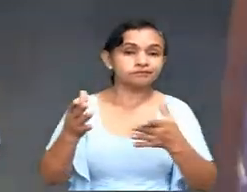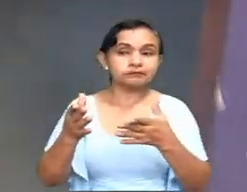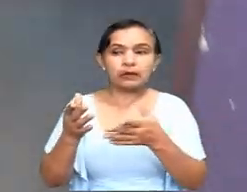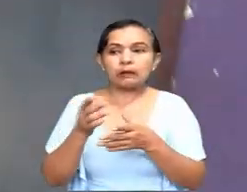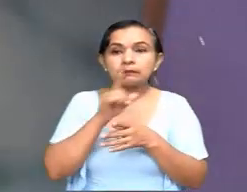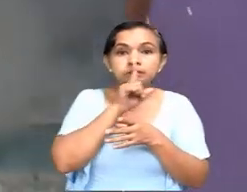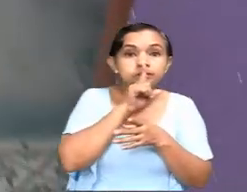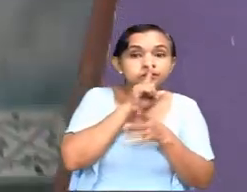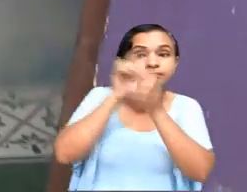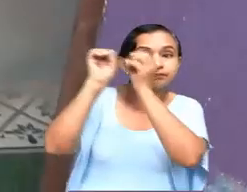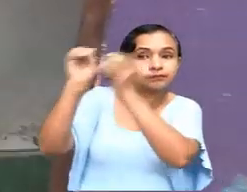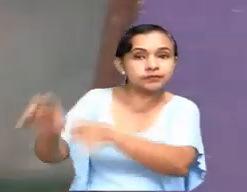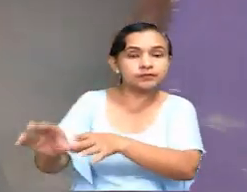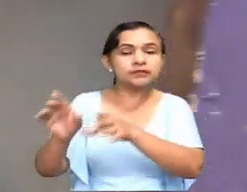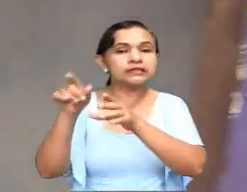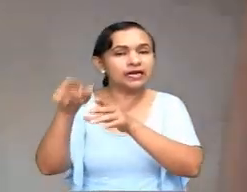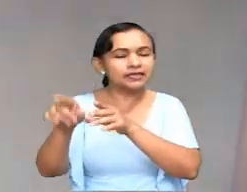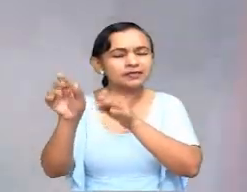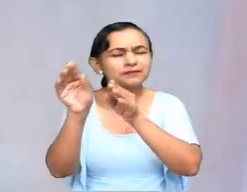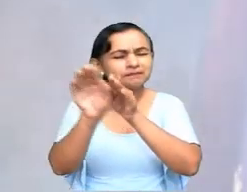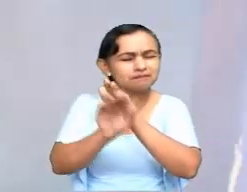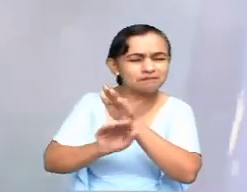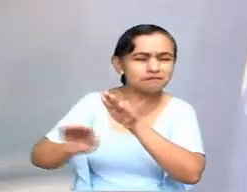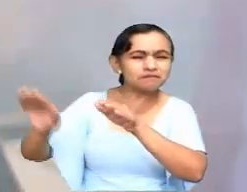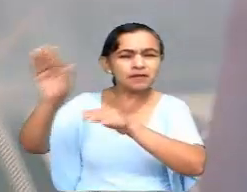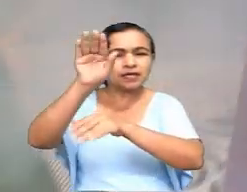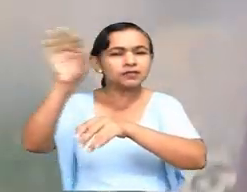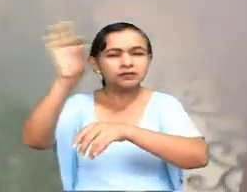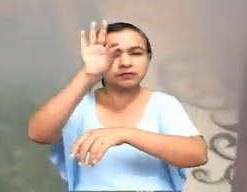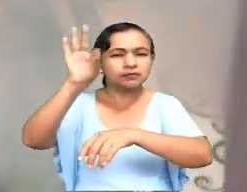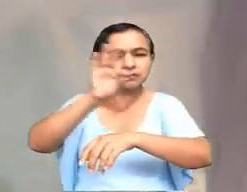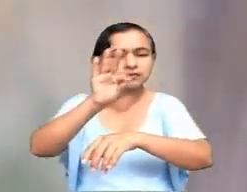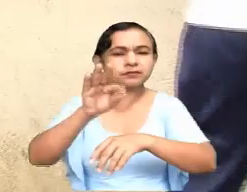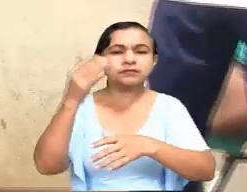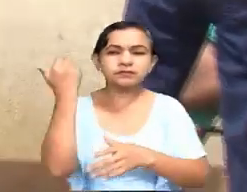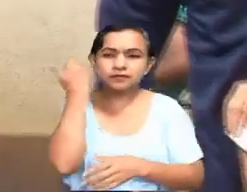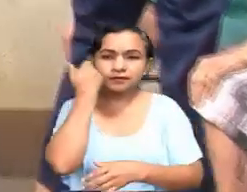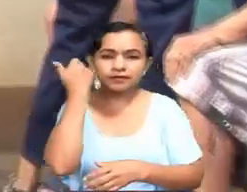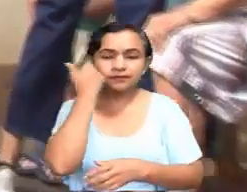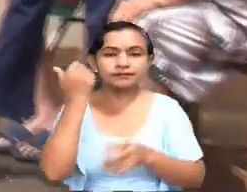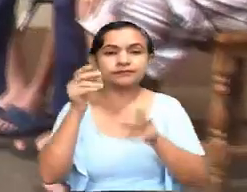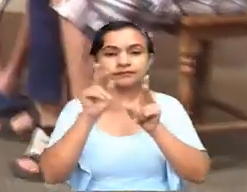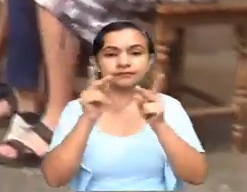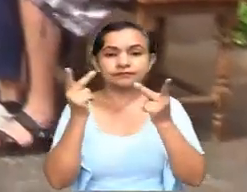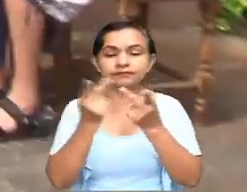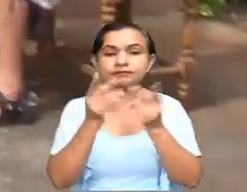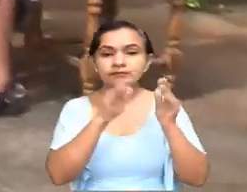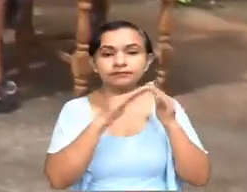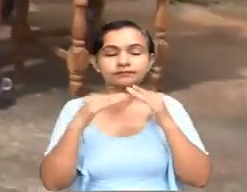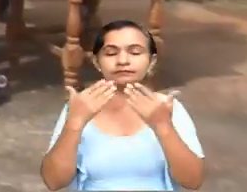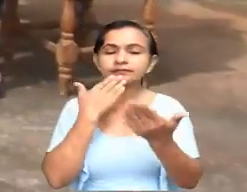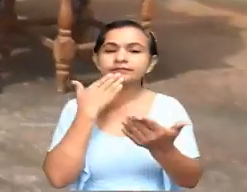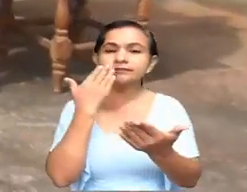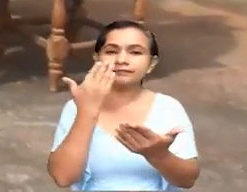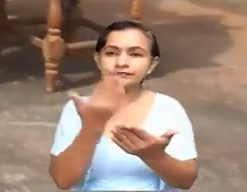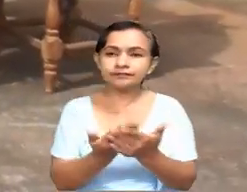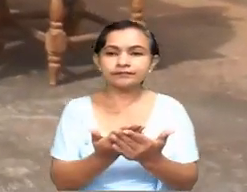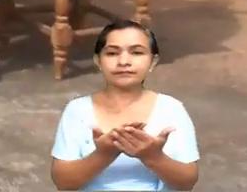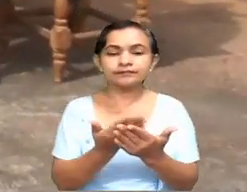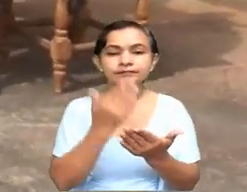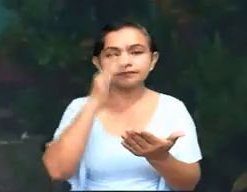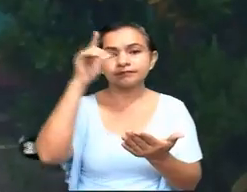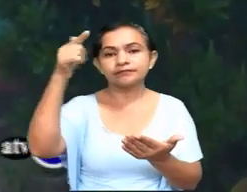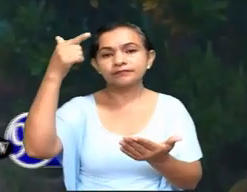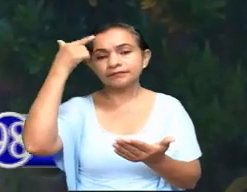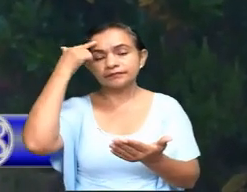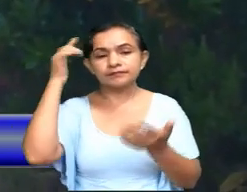ilegales son potenciales focos del mosquito transmisor del dengue. La población de este barrio agradeció que el MINSA y el buen gobierno esté